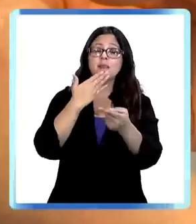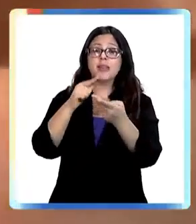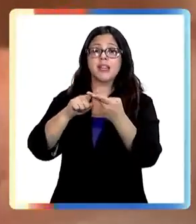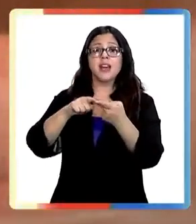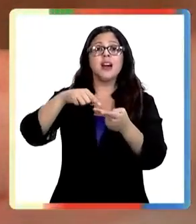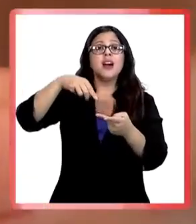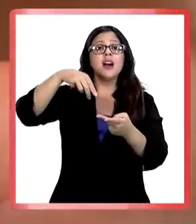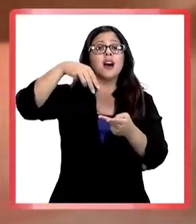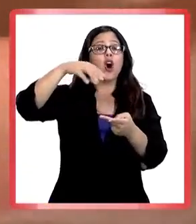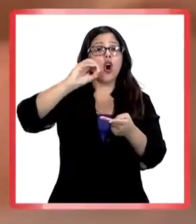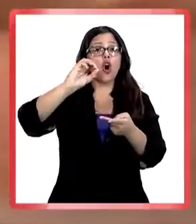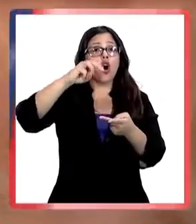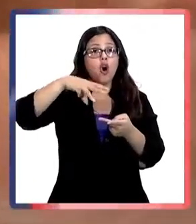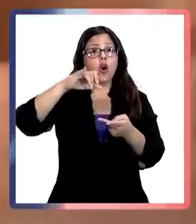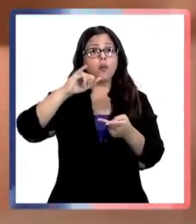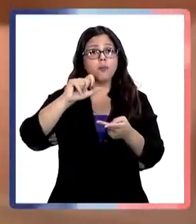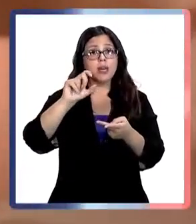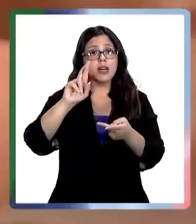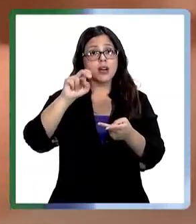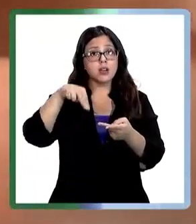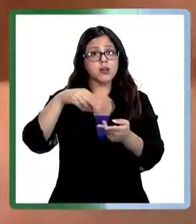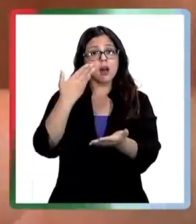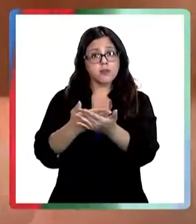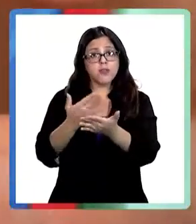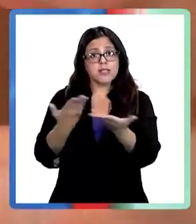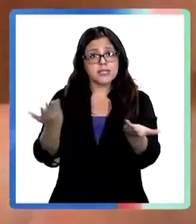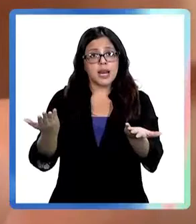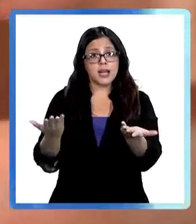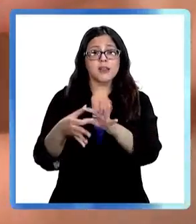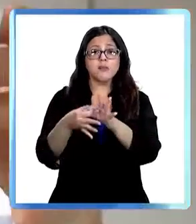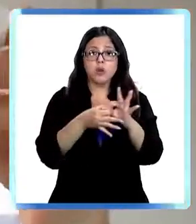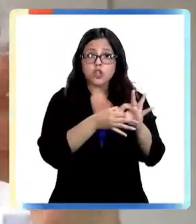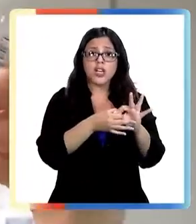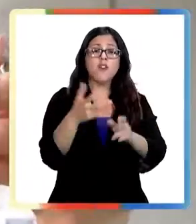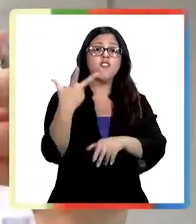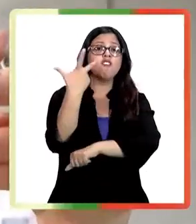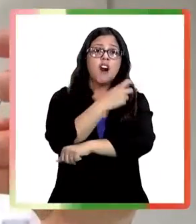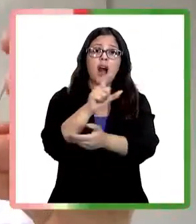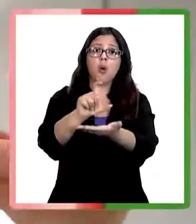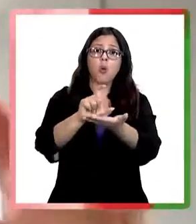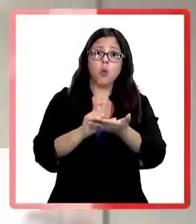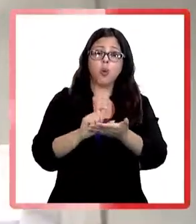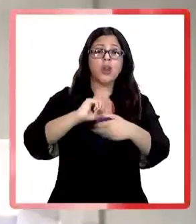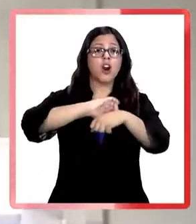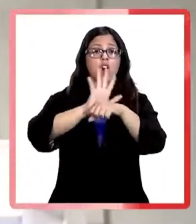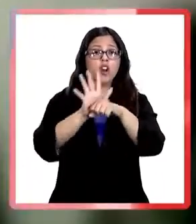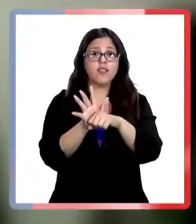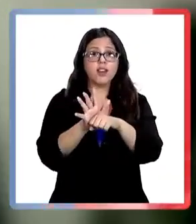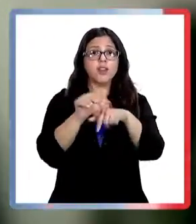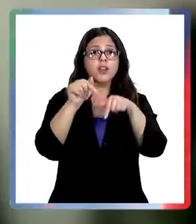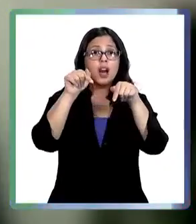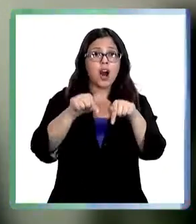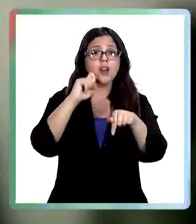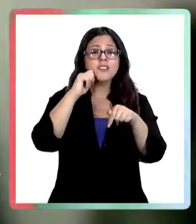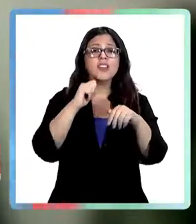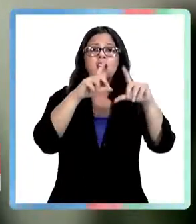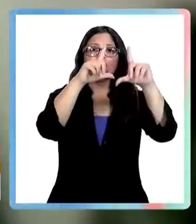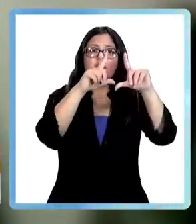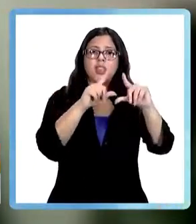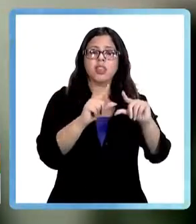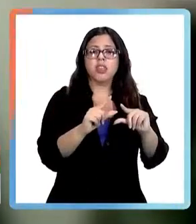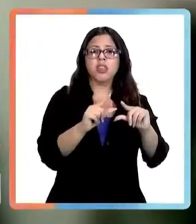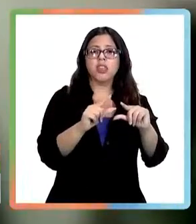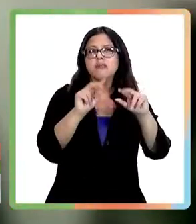la Omicron, yo no perdería esa oportunidad. Gracias a la vacuna, el coronavirus pasó a ser una